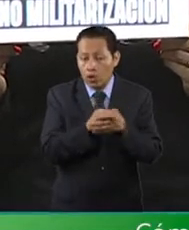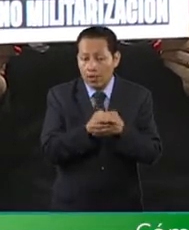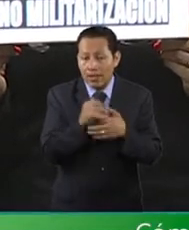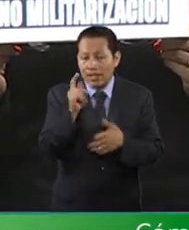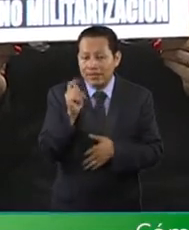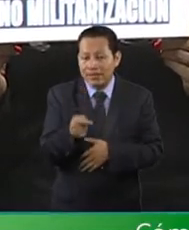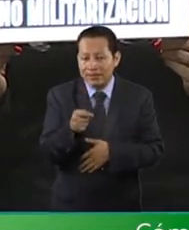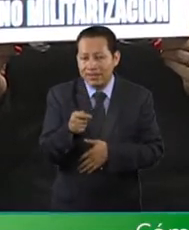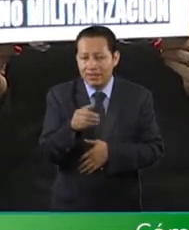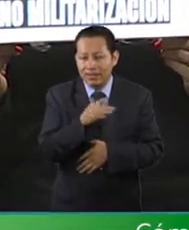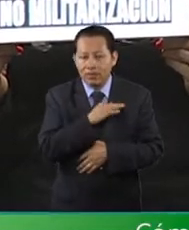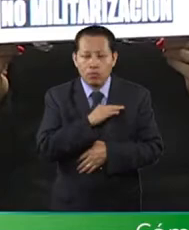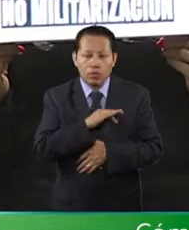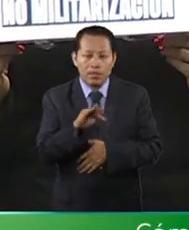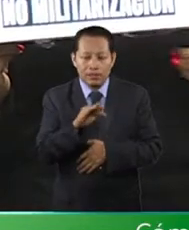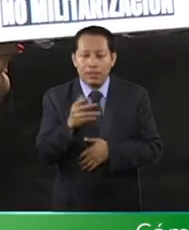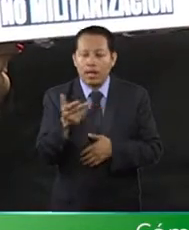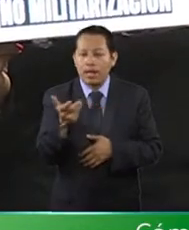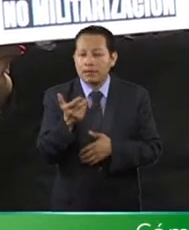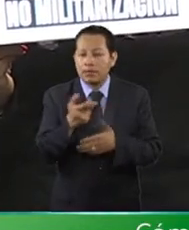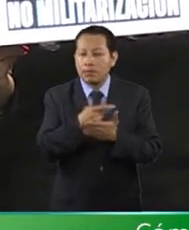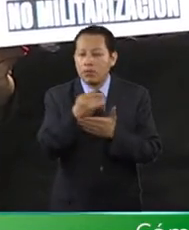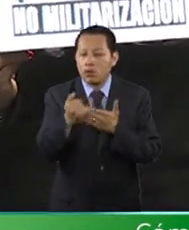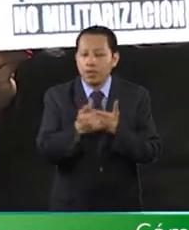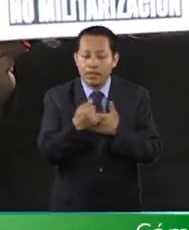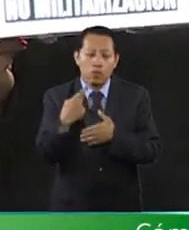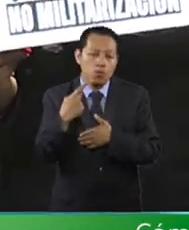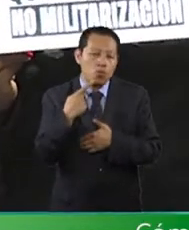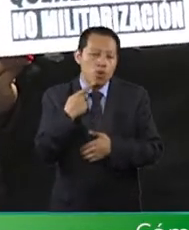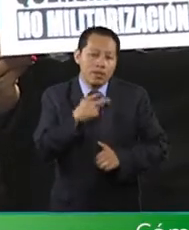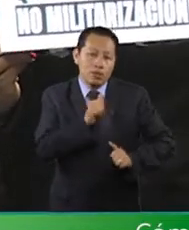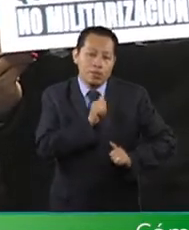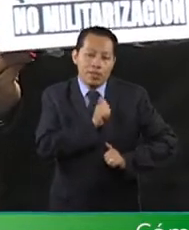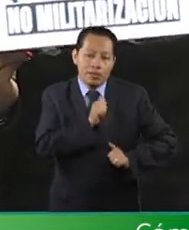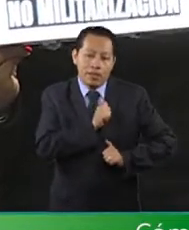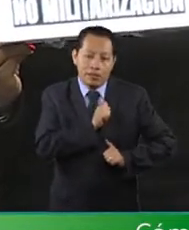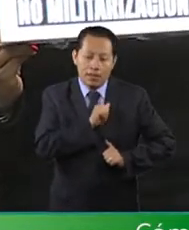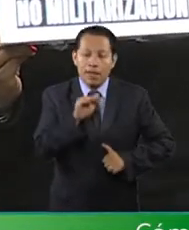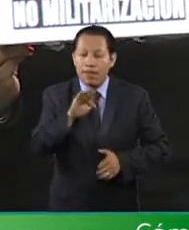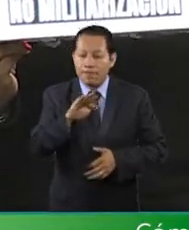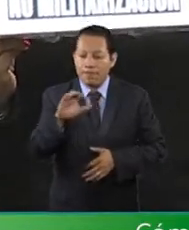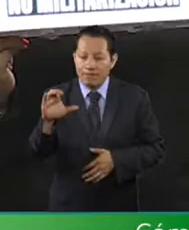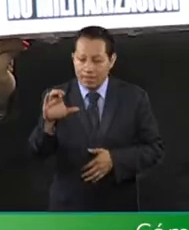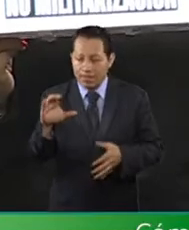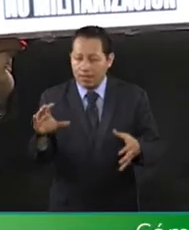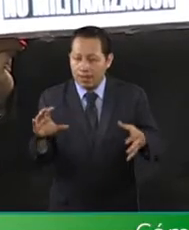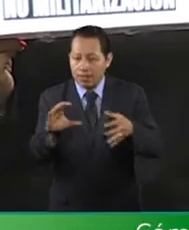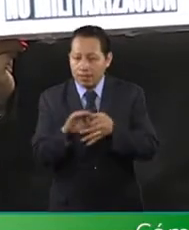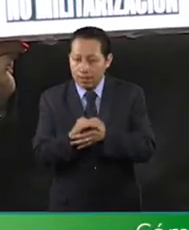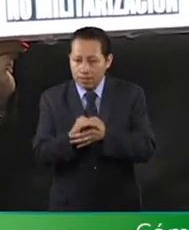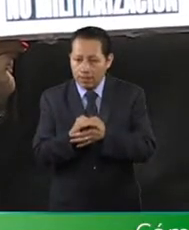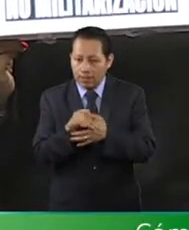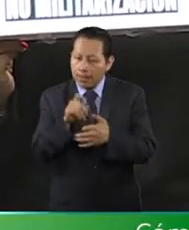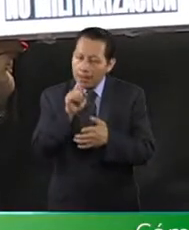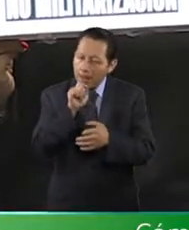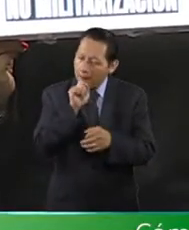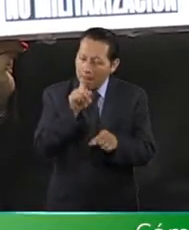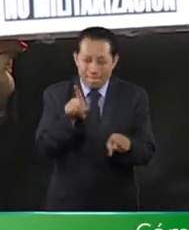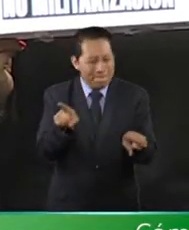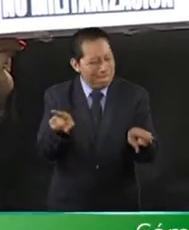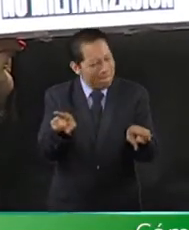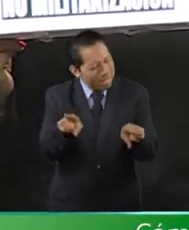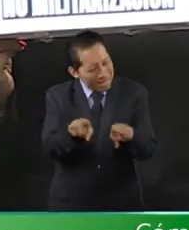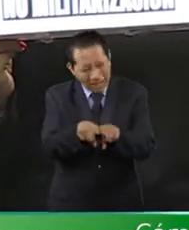concluye la obra del proyecto político militar de Felipe Calderón son una y la misma